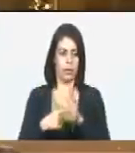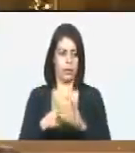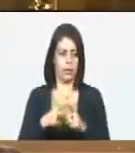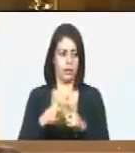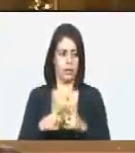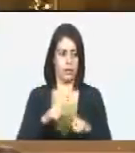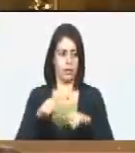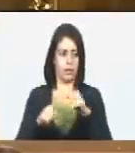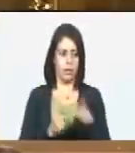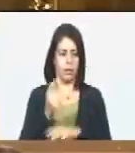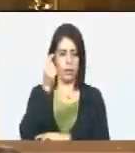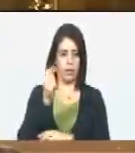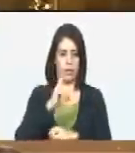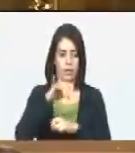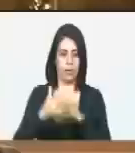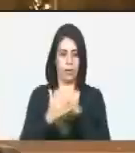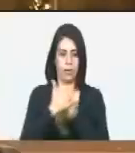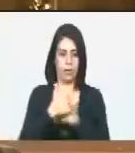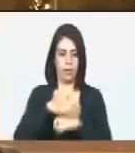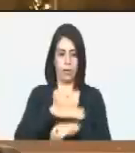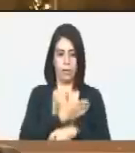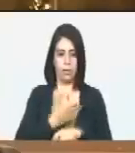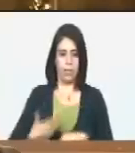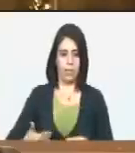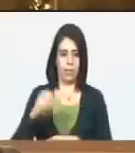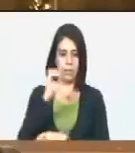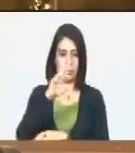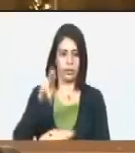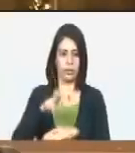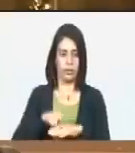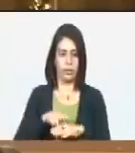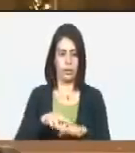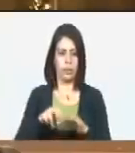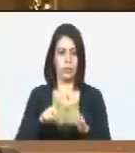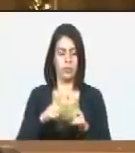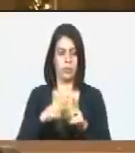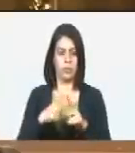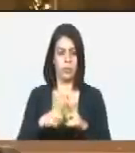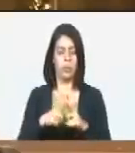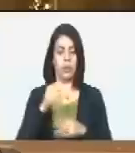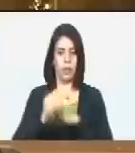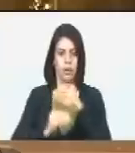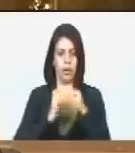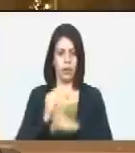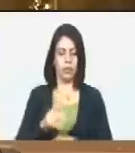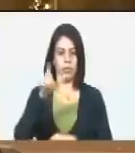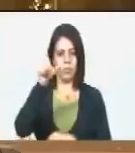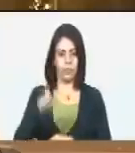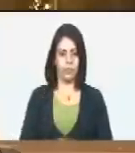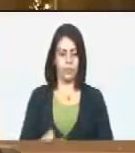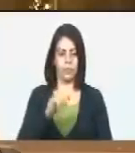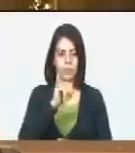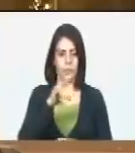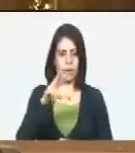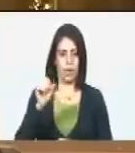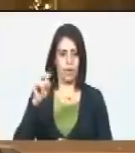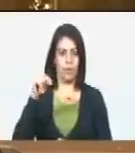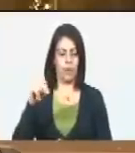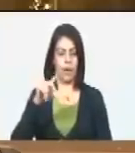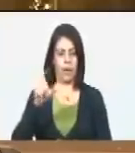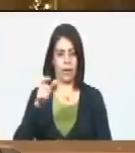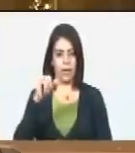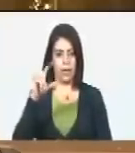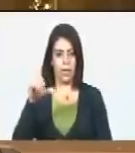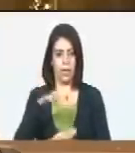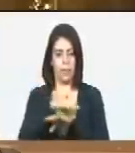Jorge Rodríguez Gómez, presidente de la Asamblea Nacional, suscrita por el ciudadano Iván Eduardo Gil Pinto, ministro del